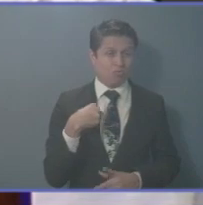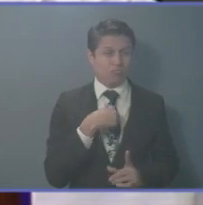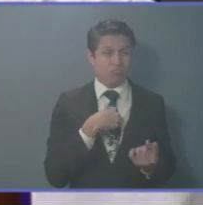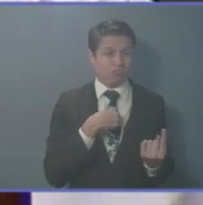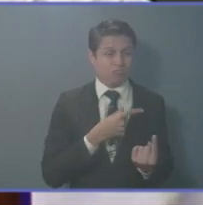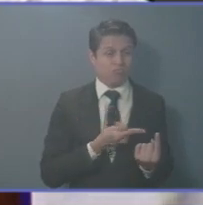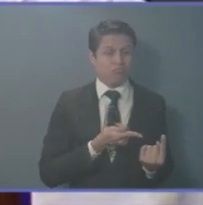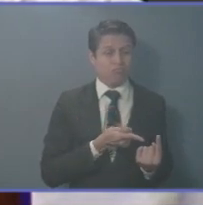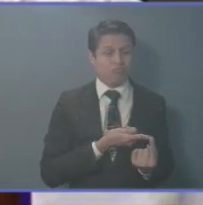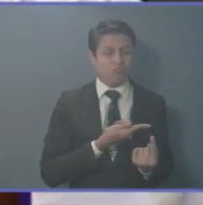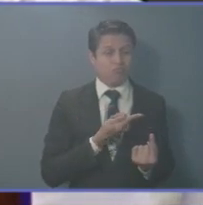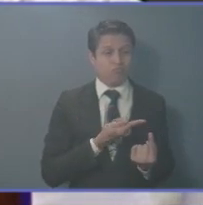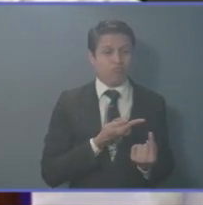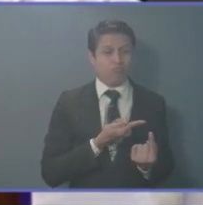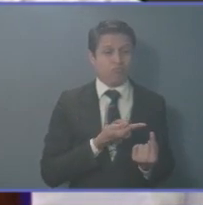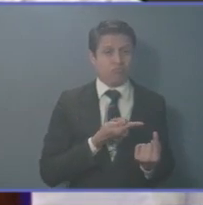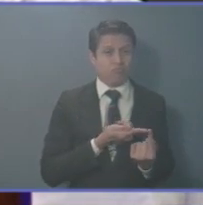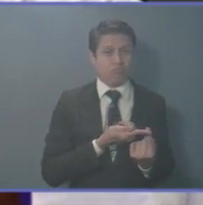se cataloguen